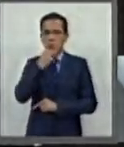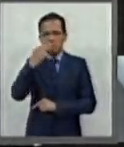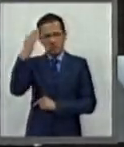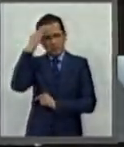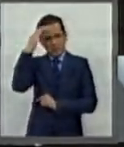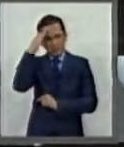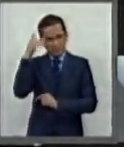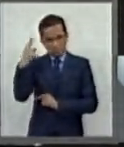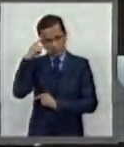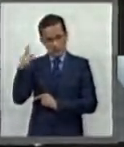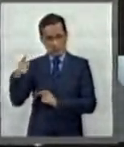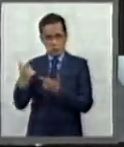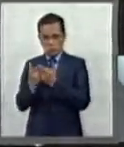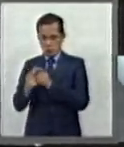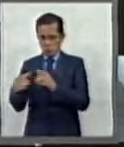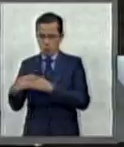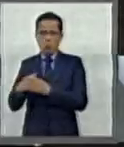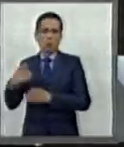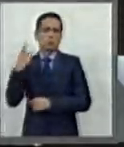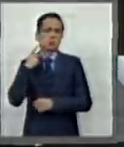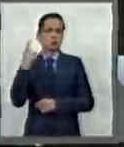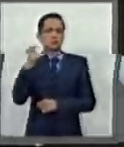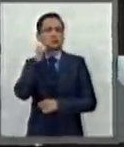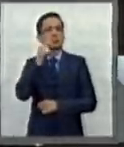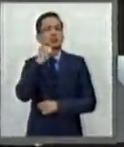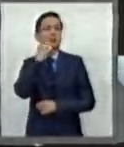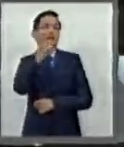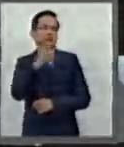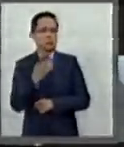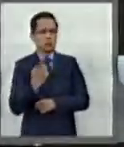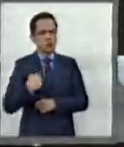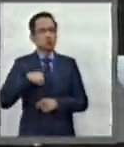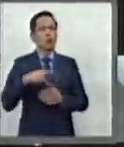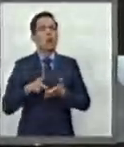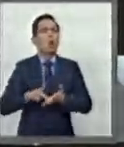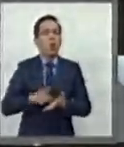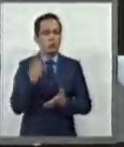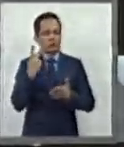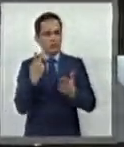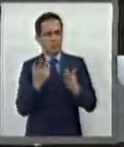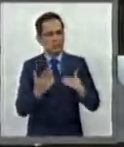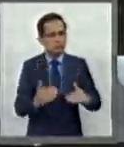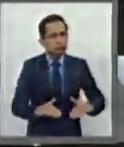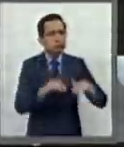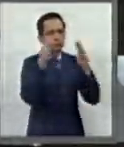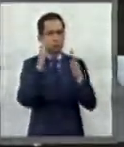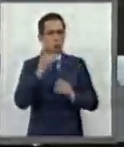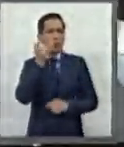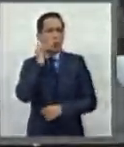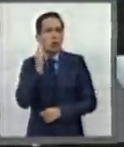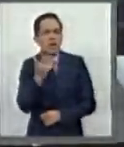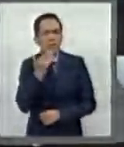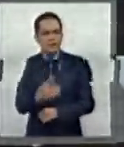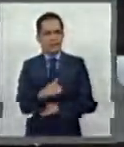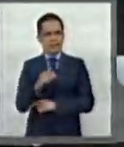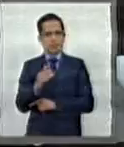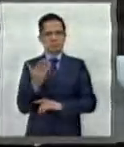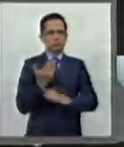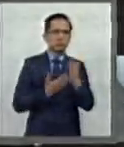palabras tan nobles y llenas de significado como renacimiento, esperanza o